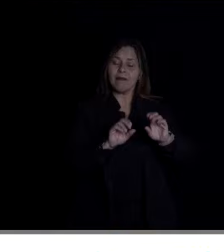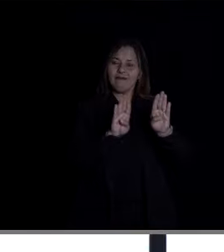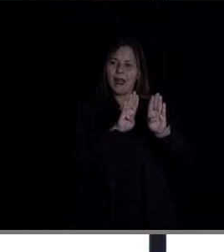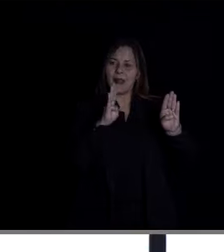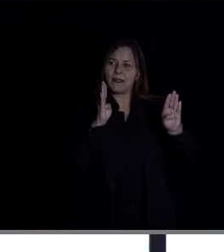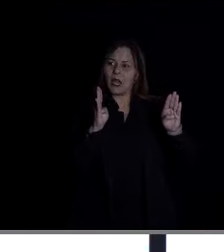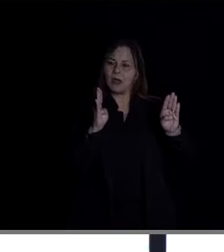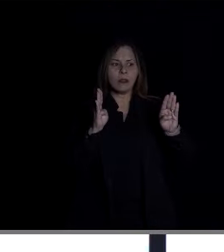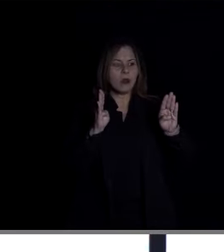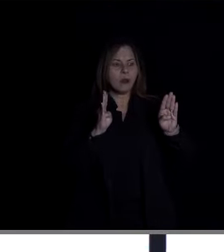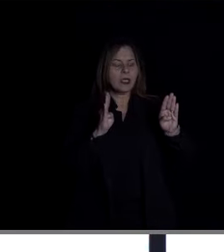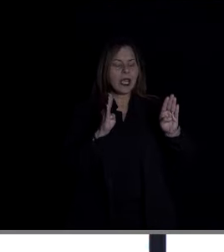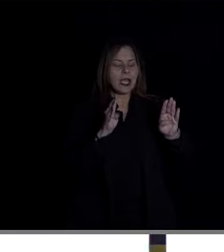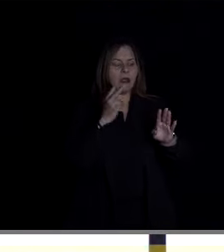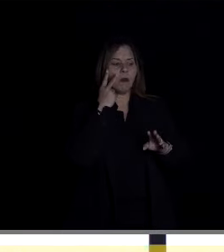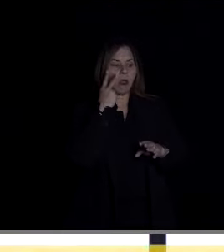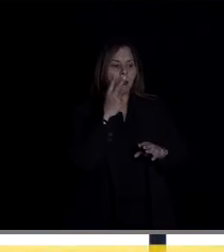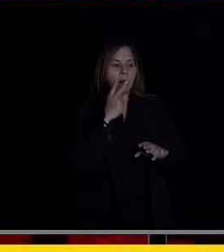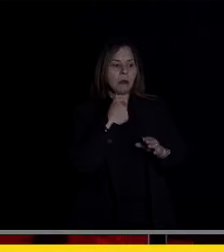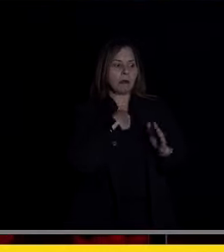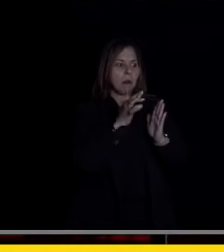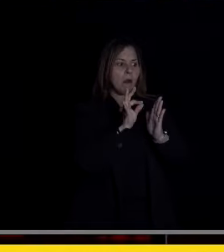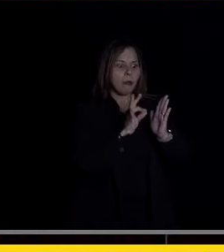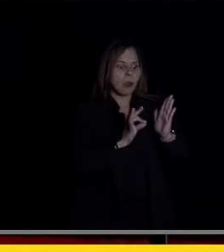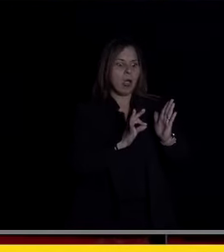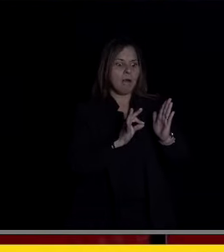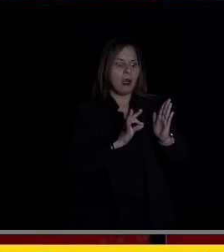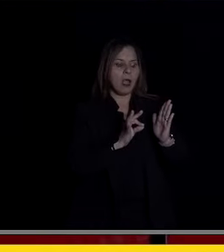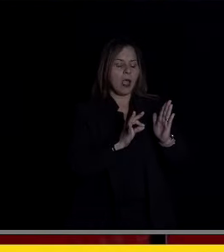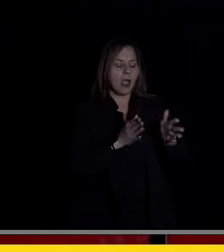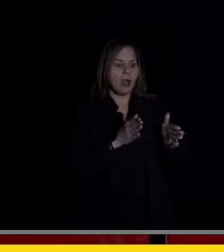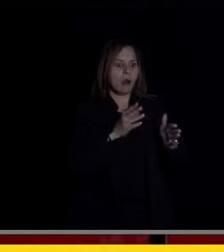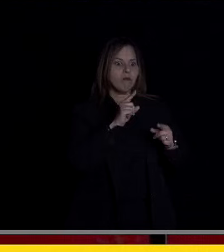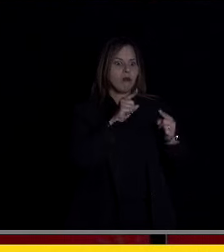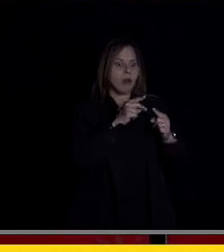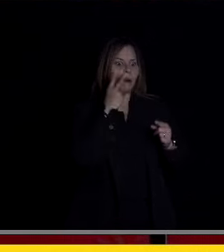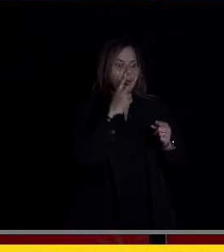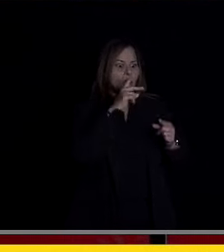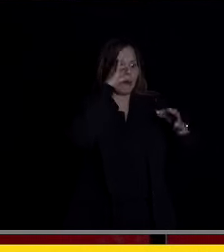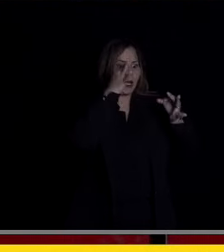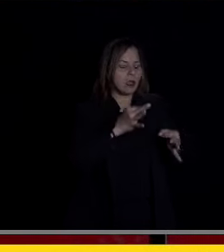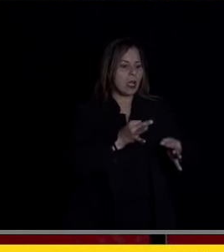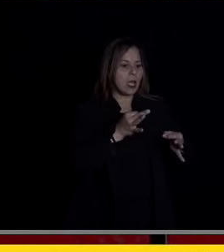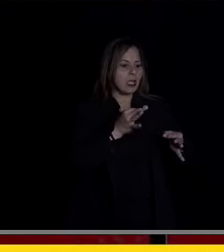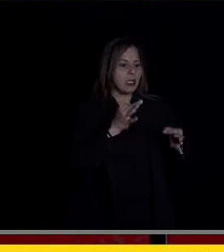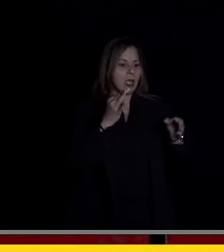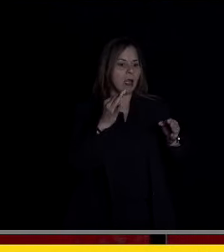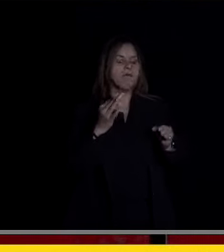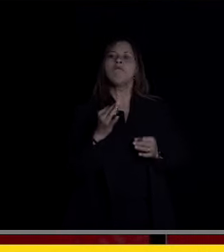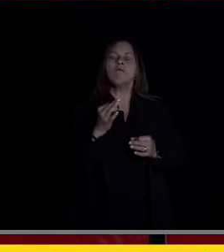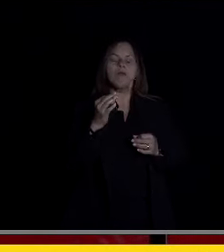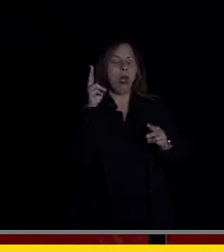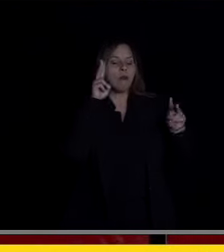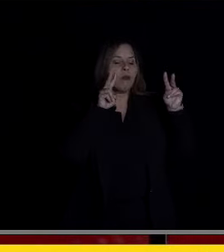percatarme de la inversión que requería reconstruir el desastre ocasionado por María, justo cuando el impacto de las decisiones de la Junta de Supervisión Fiscal